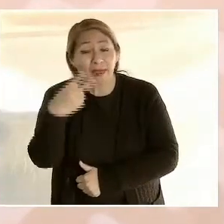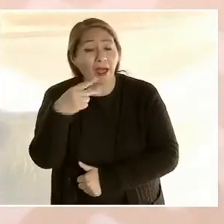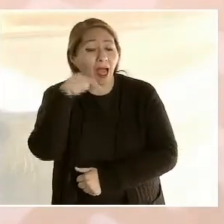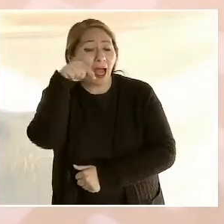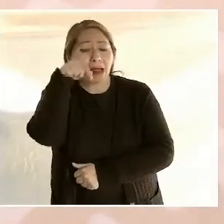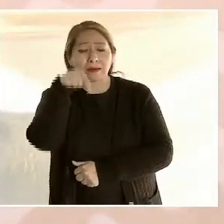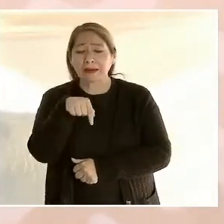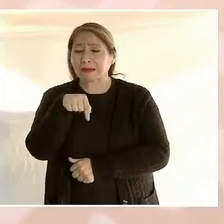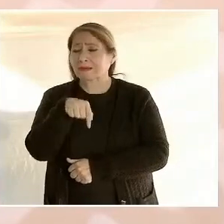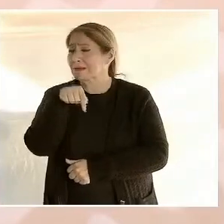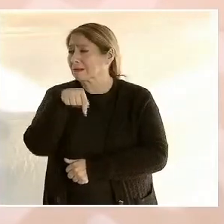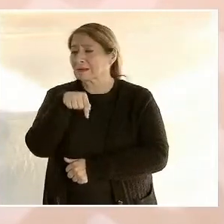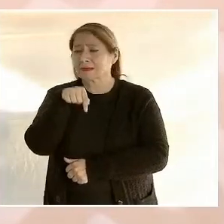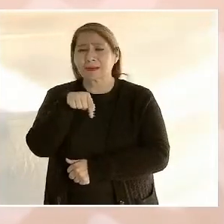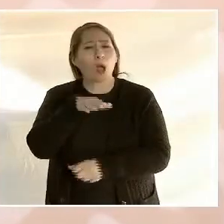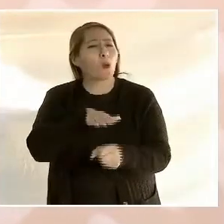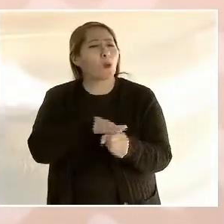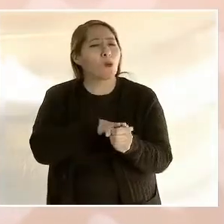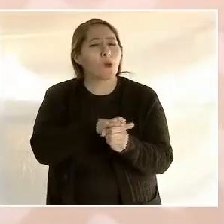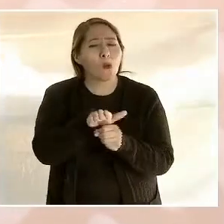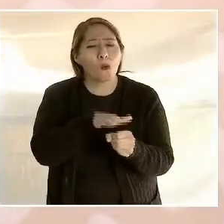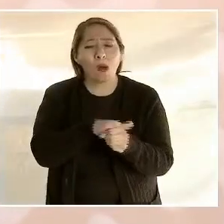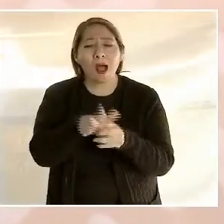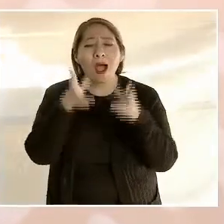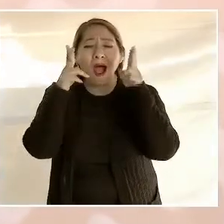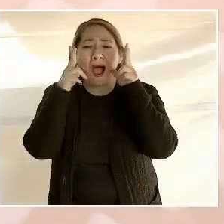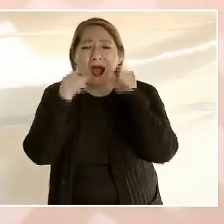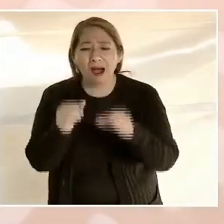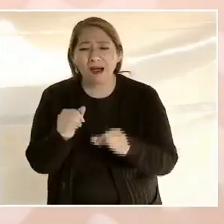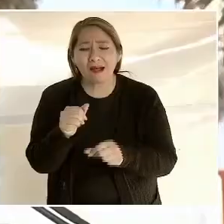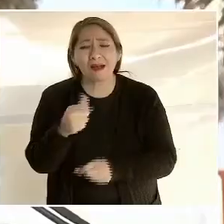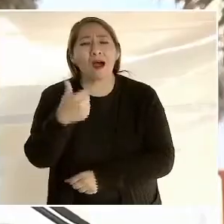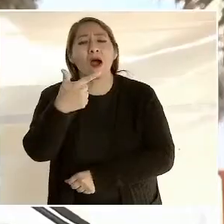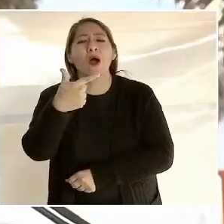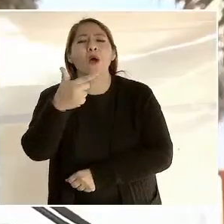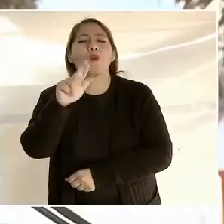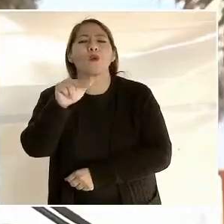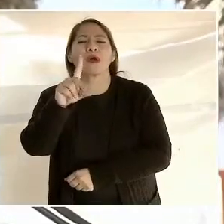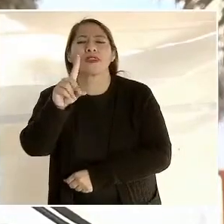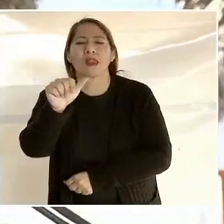Aquí, en la Hacienda de Guadalupe,